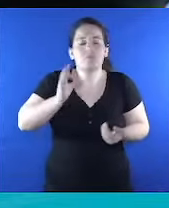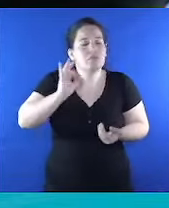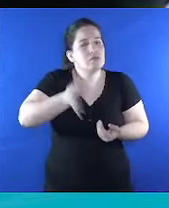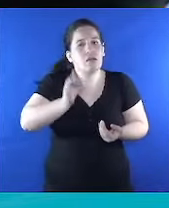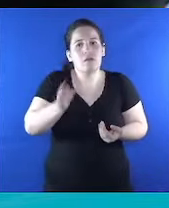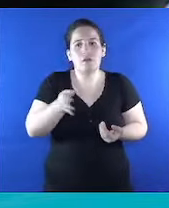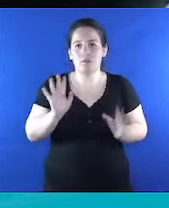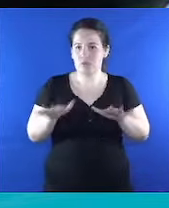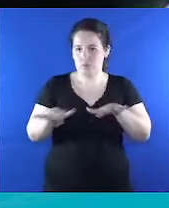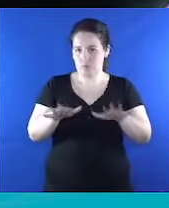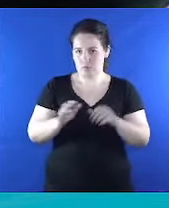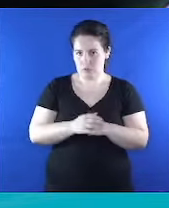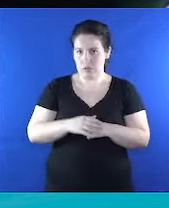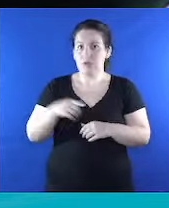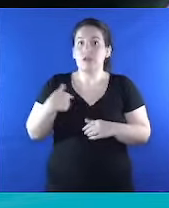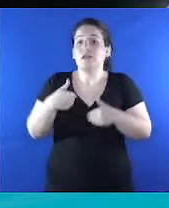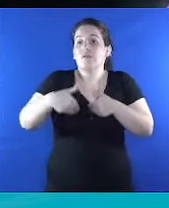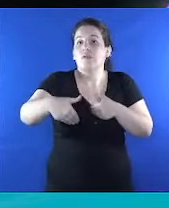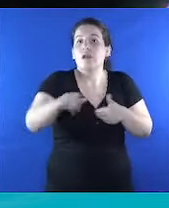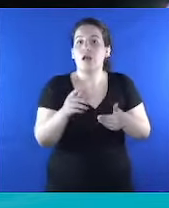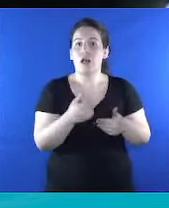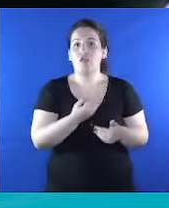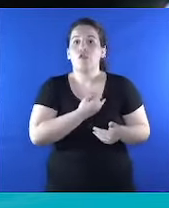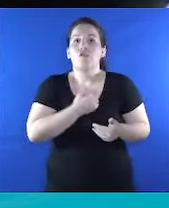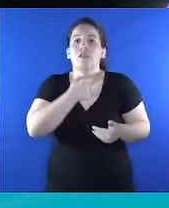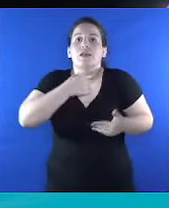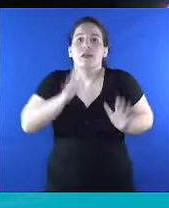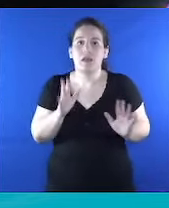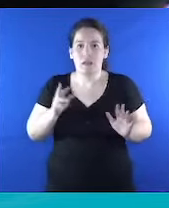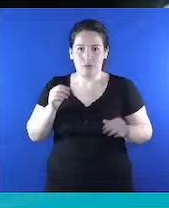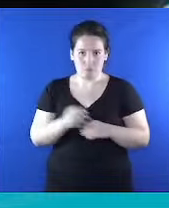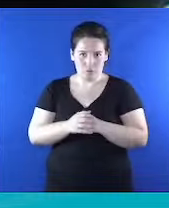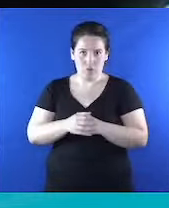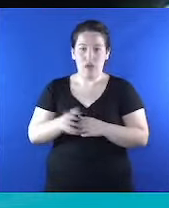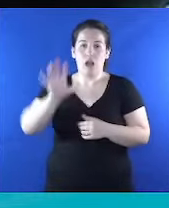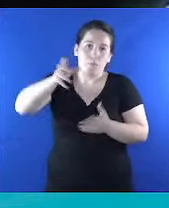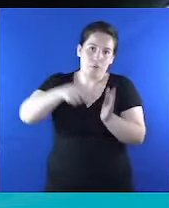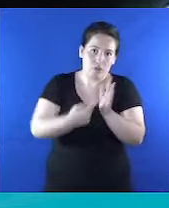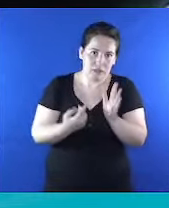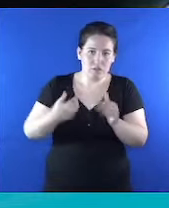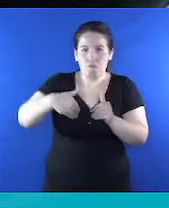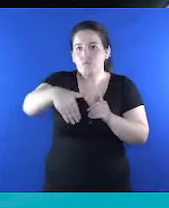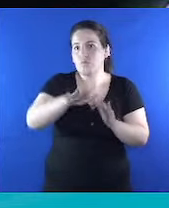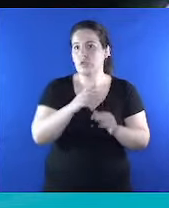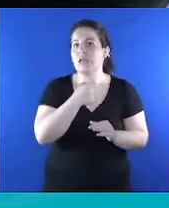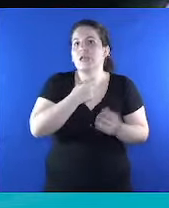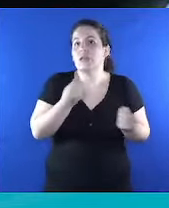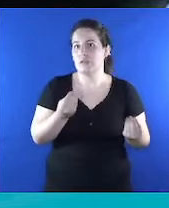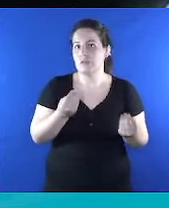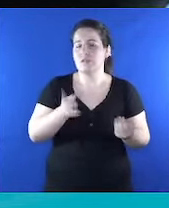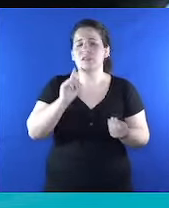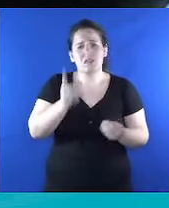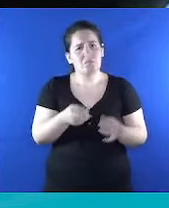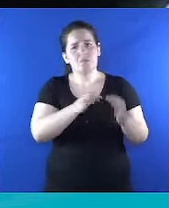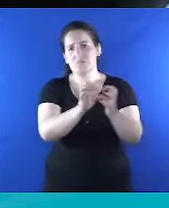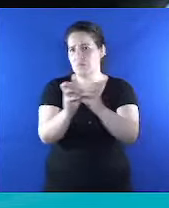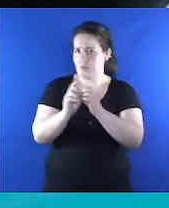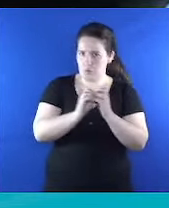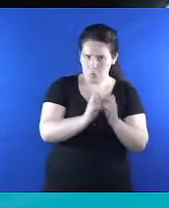y y hacia dónde creemos que tienen que ir los destinos de la provincia y también discutimos